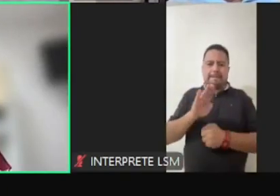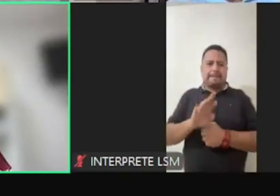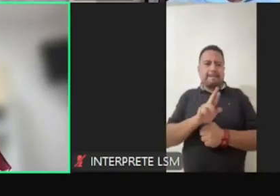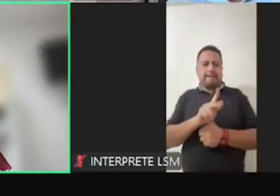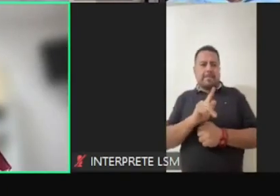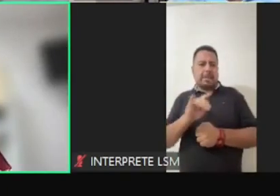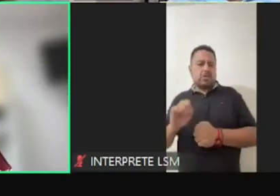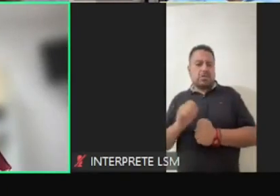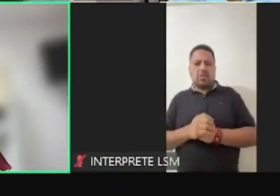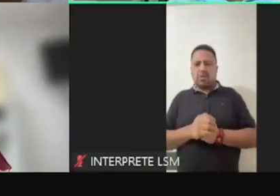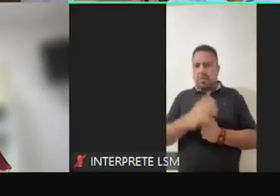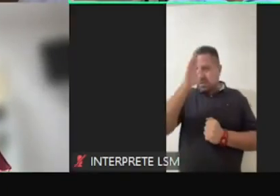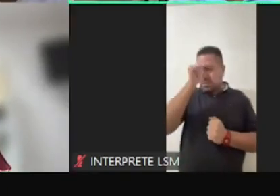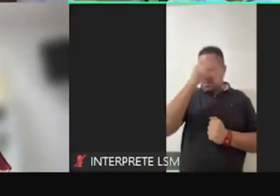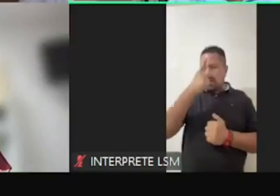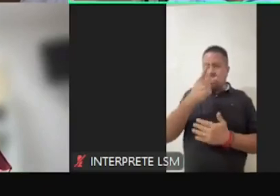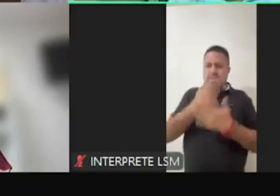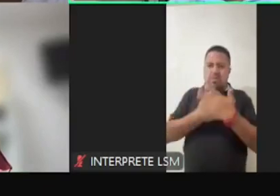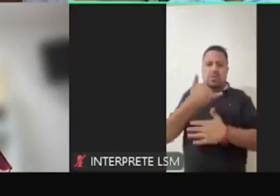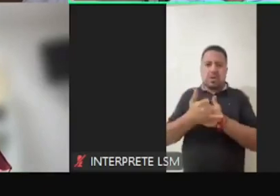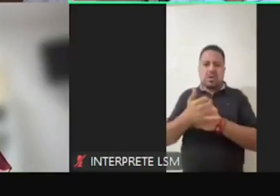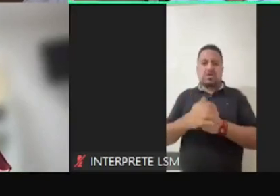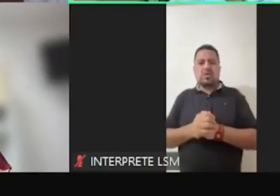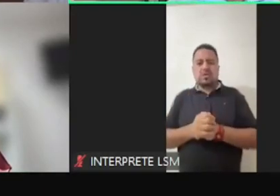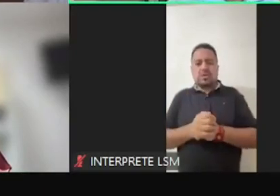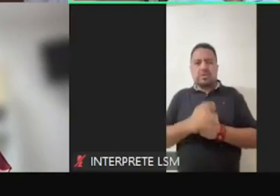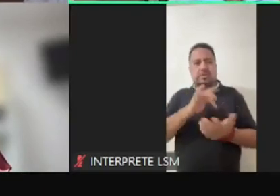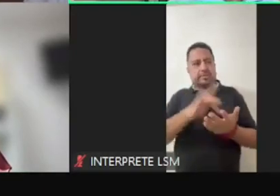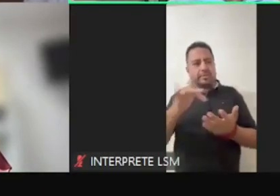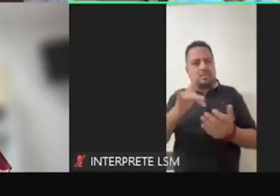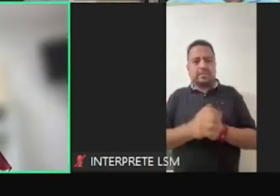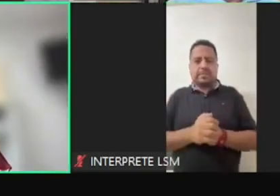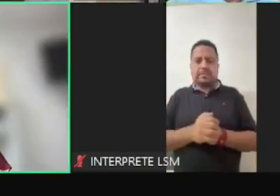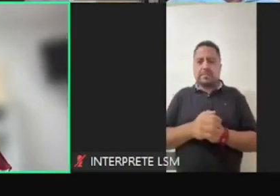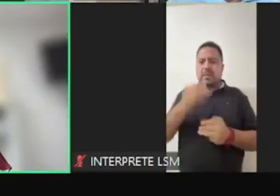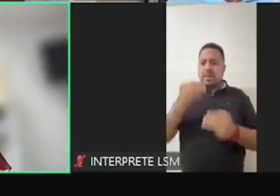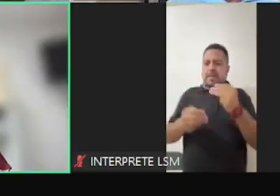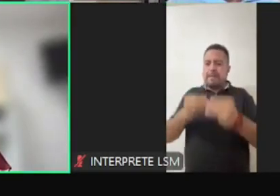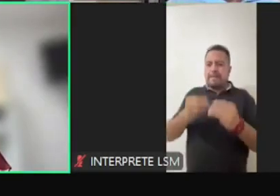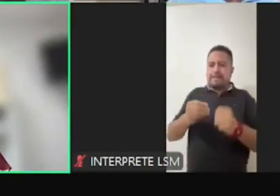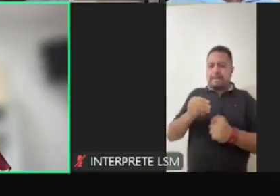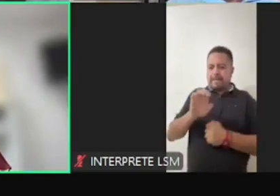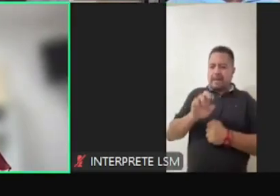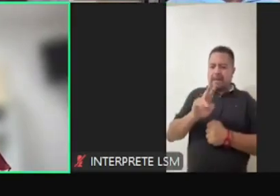gracias a favor de los proyectos gra magistrada magistrada